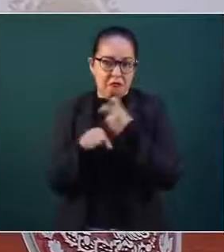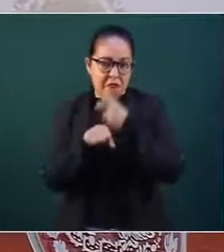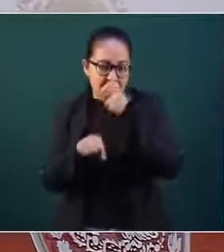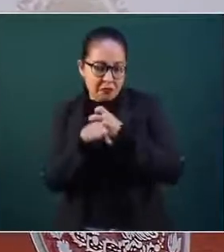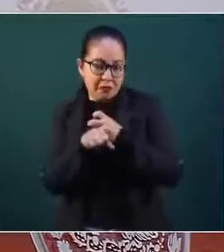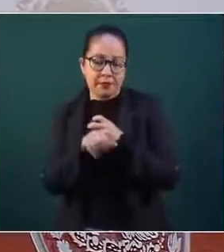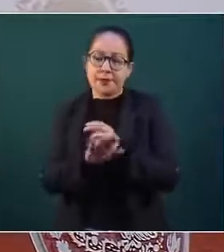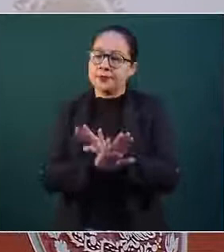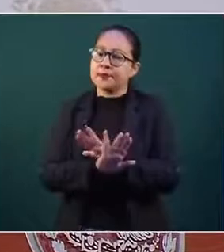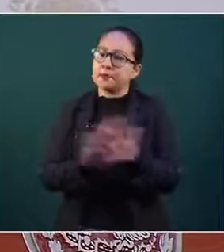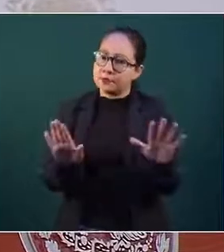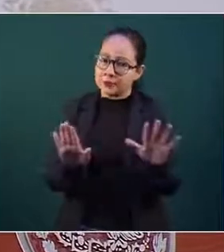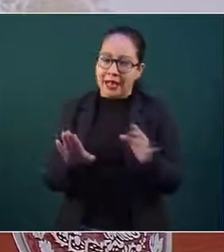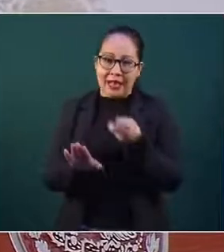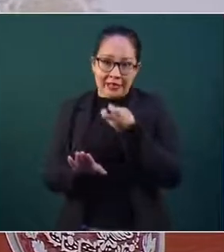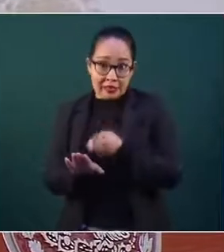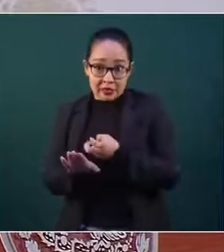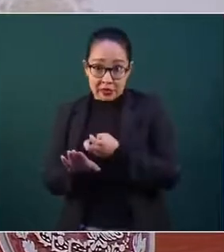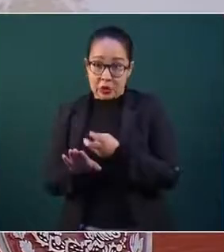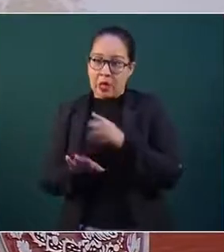tampoco ayudan,